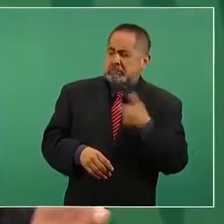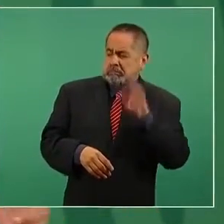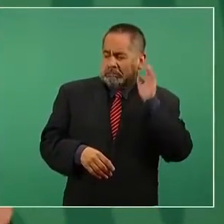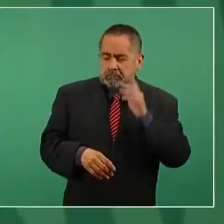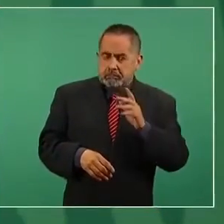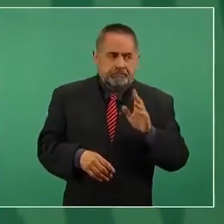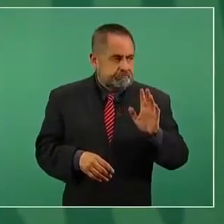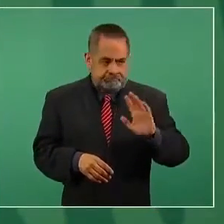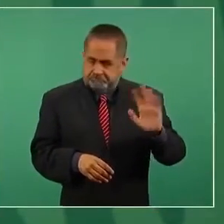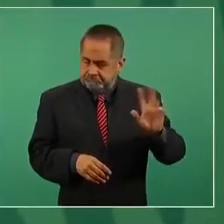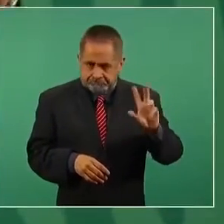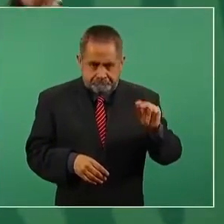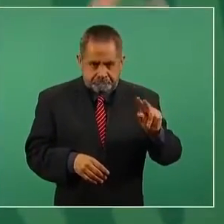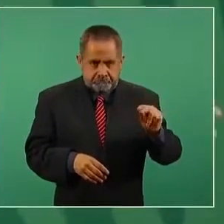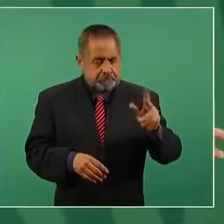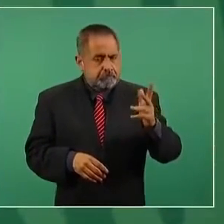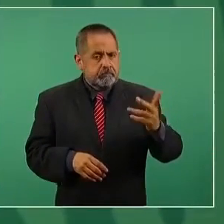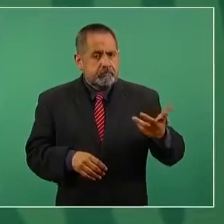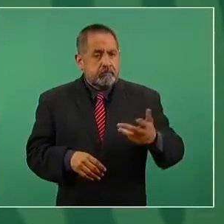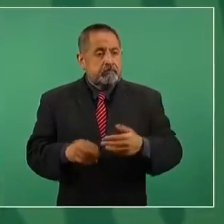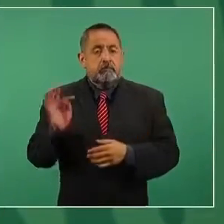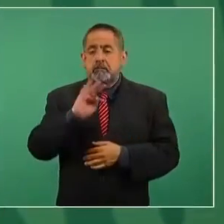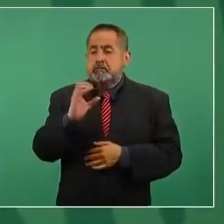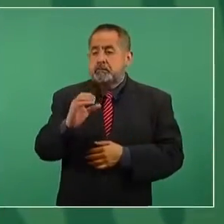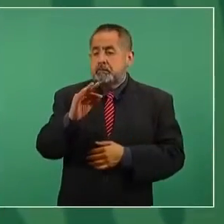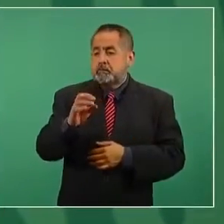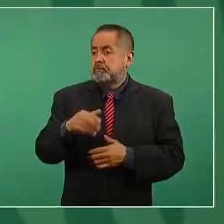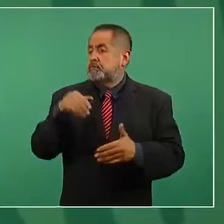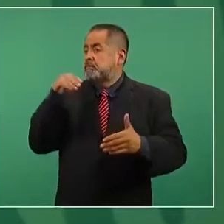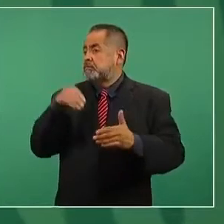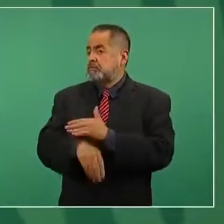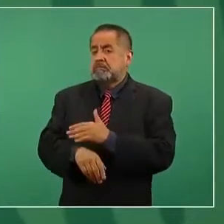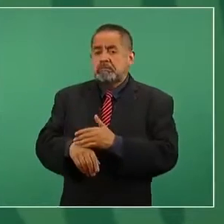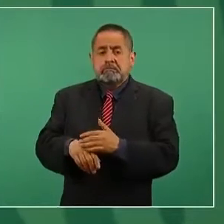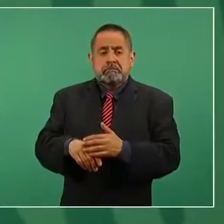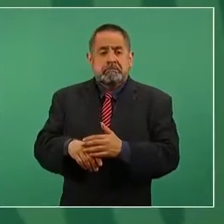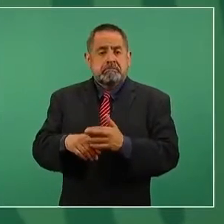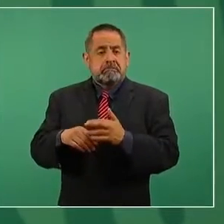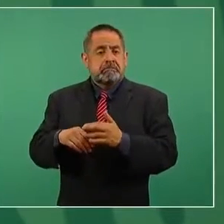querían. Pero imagínense, se quiebra la Comisión Federal de Electricidad.